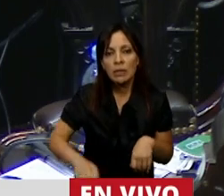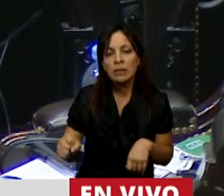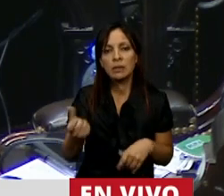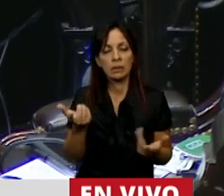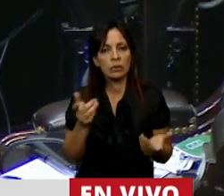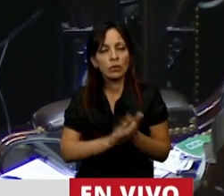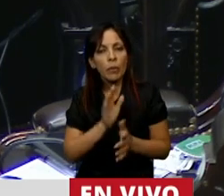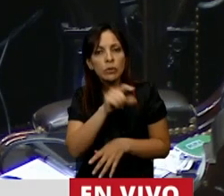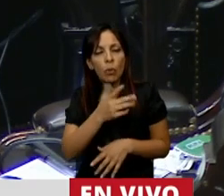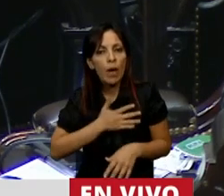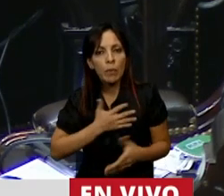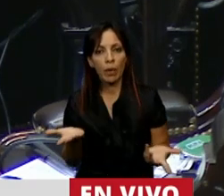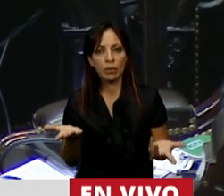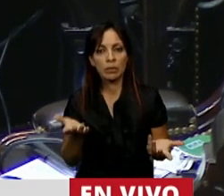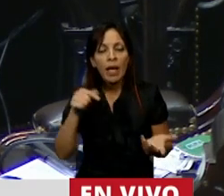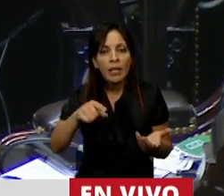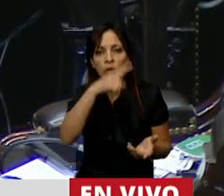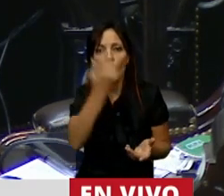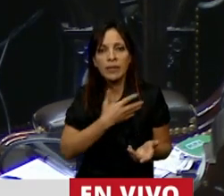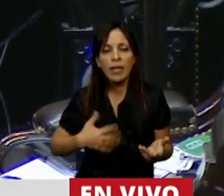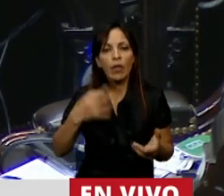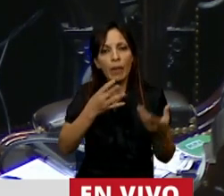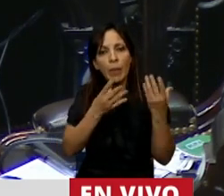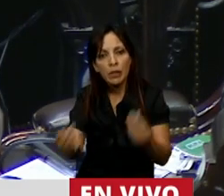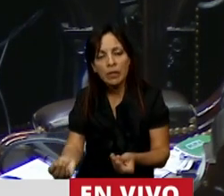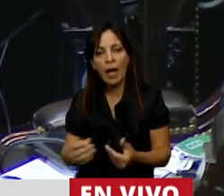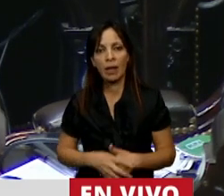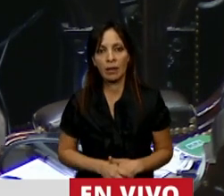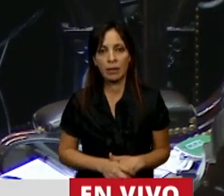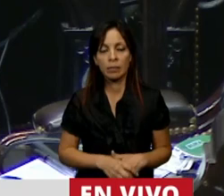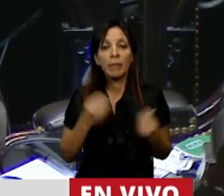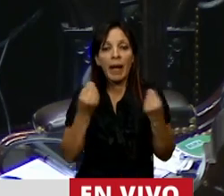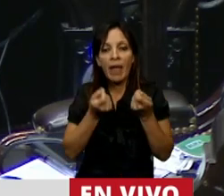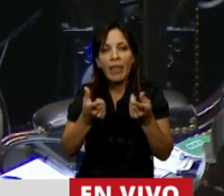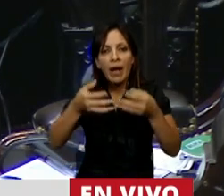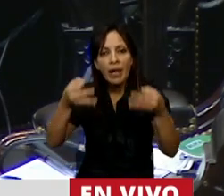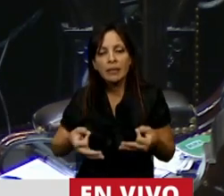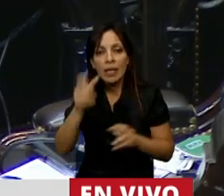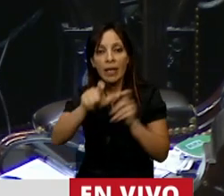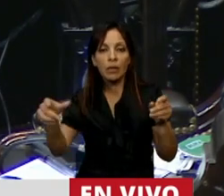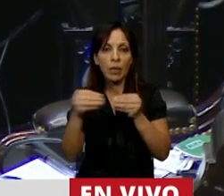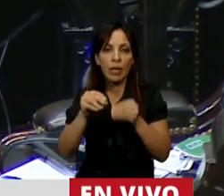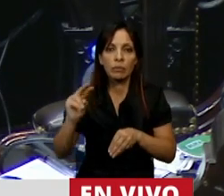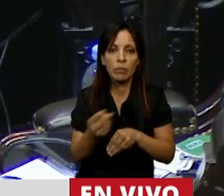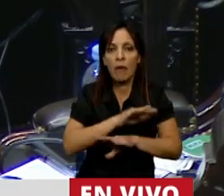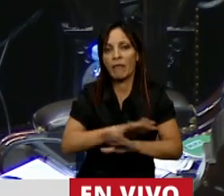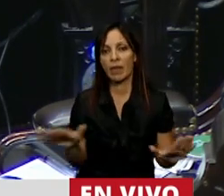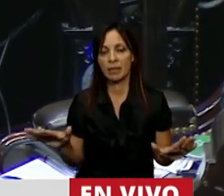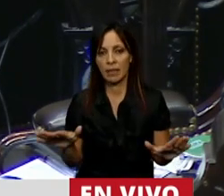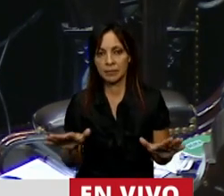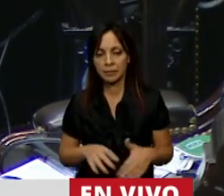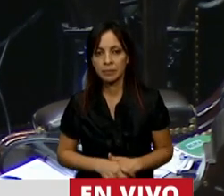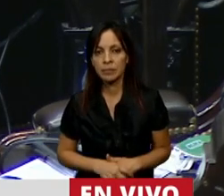Y este proyecto se trata de tener un Estado presente que garantice que no se muera ninguna compañera más en la